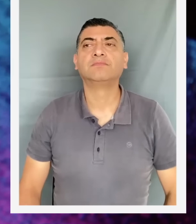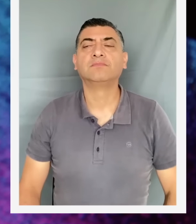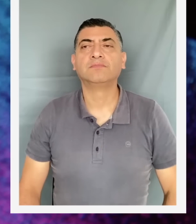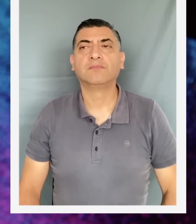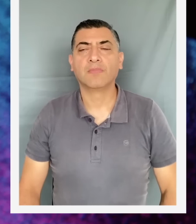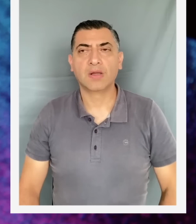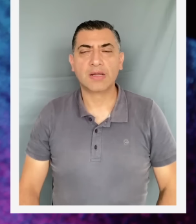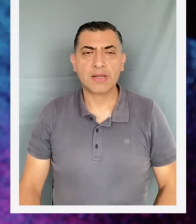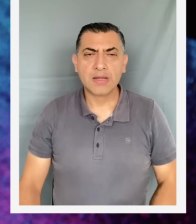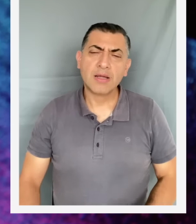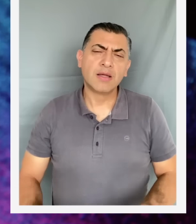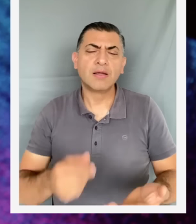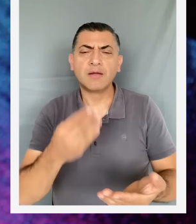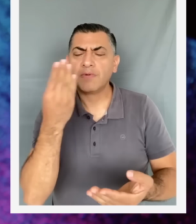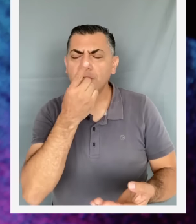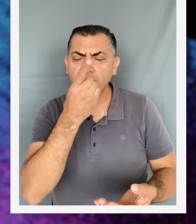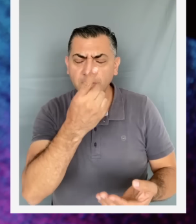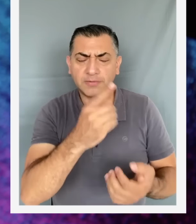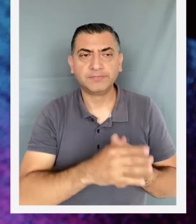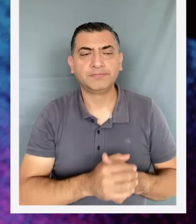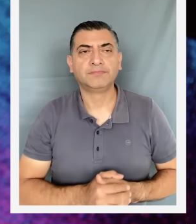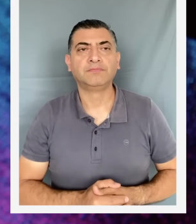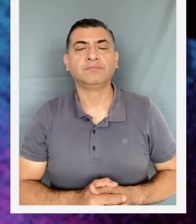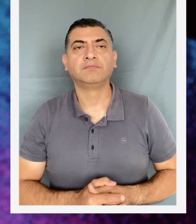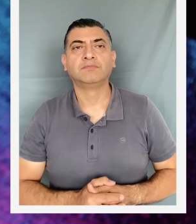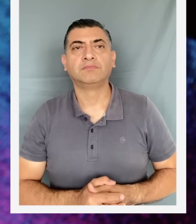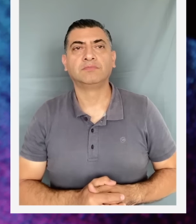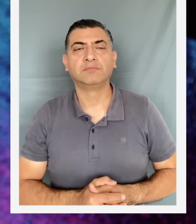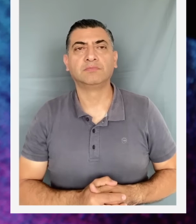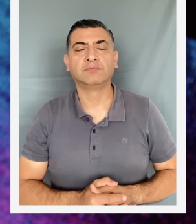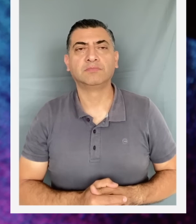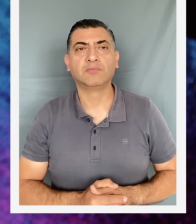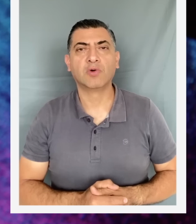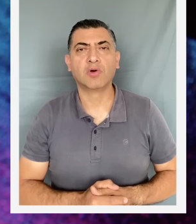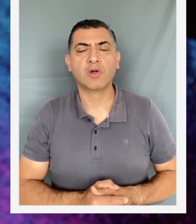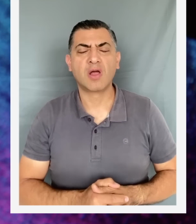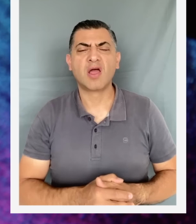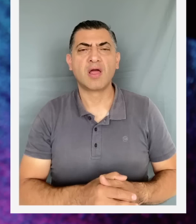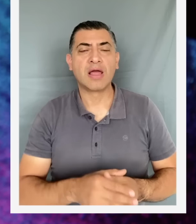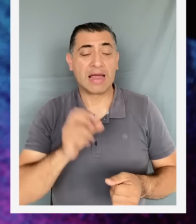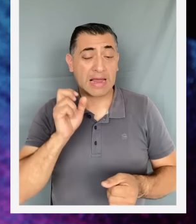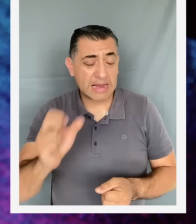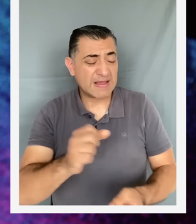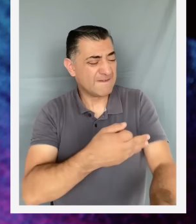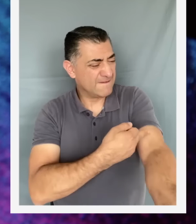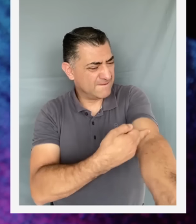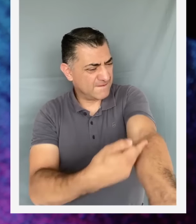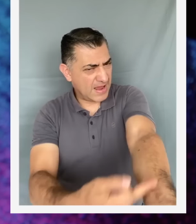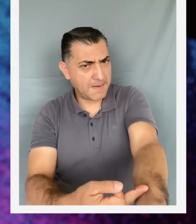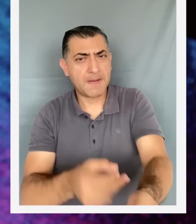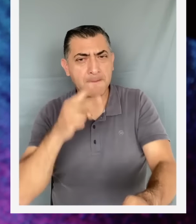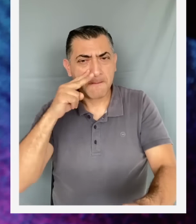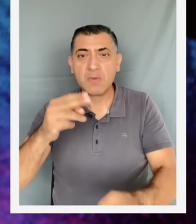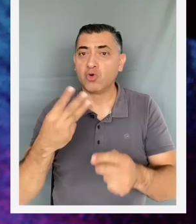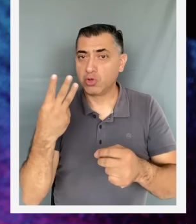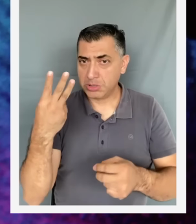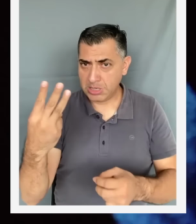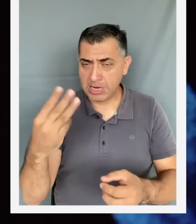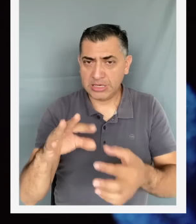y los primeros pasajes de estos textos de este texto que estamos viendo tiene que ver con la familia Ahora hay tres relaciones